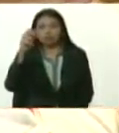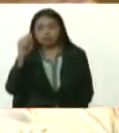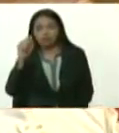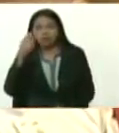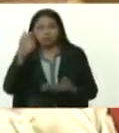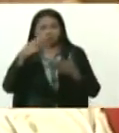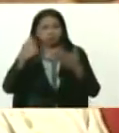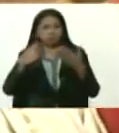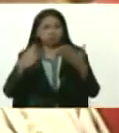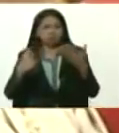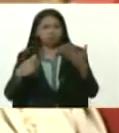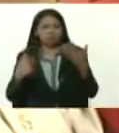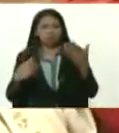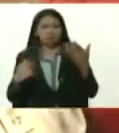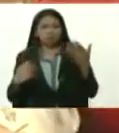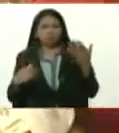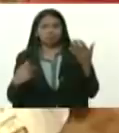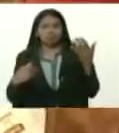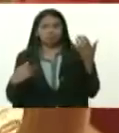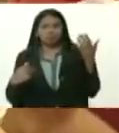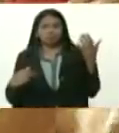Cuiba, Cumanagoto,